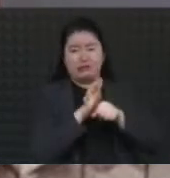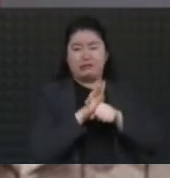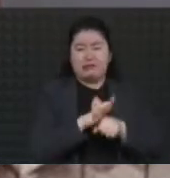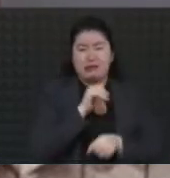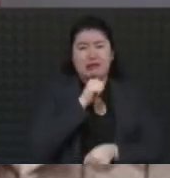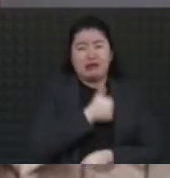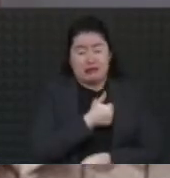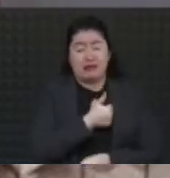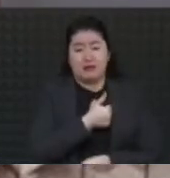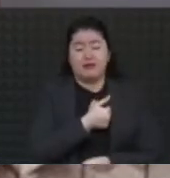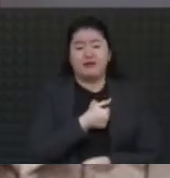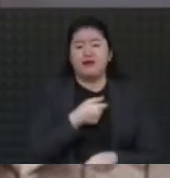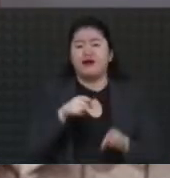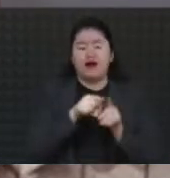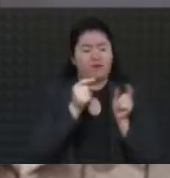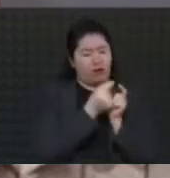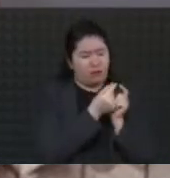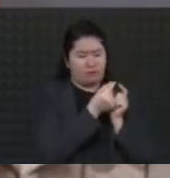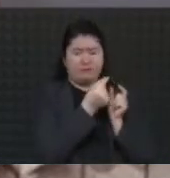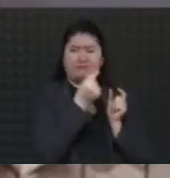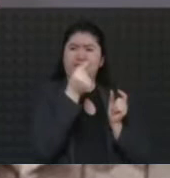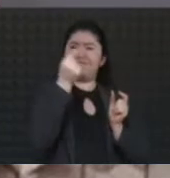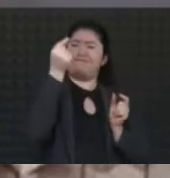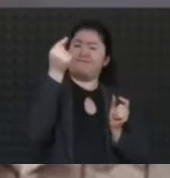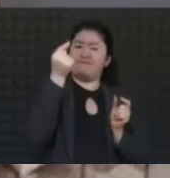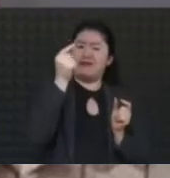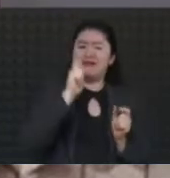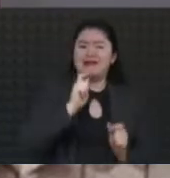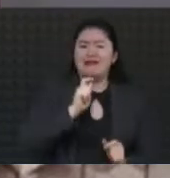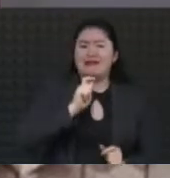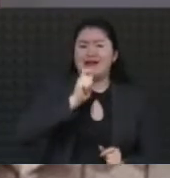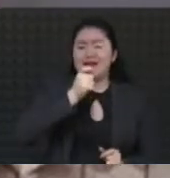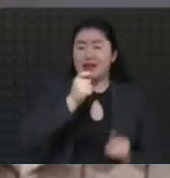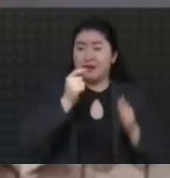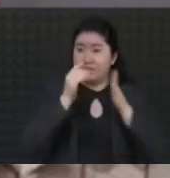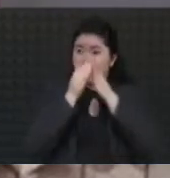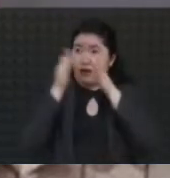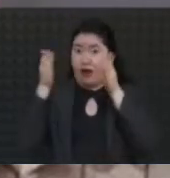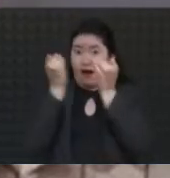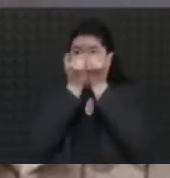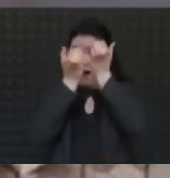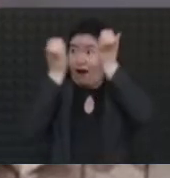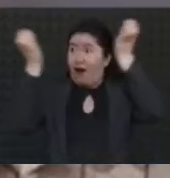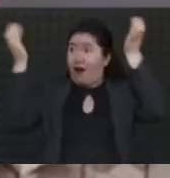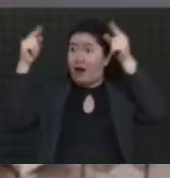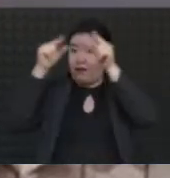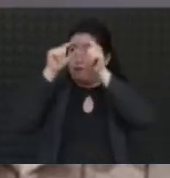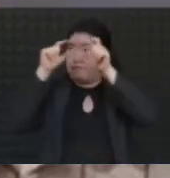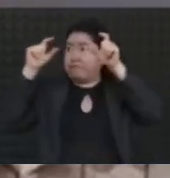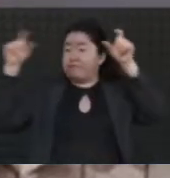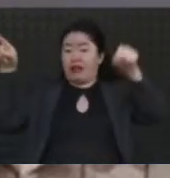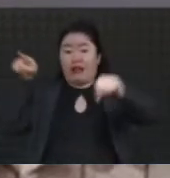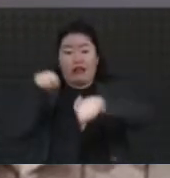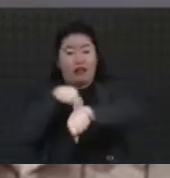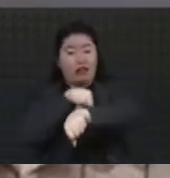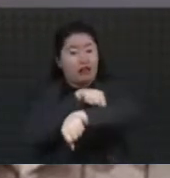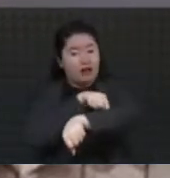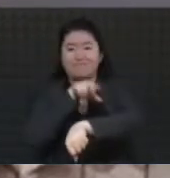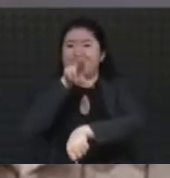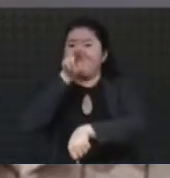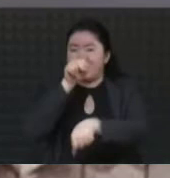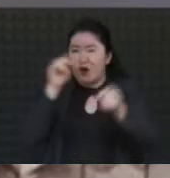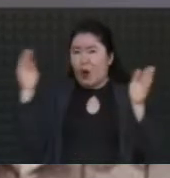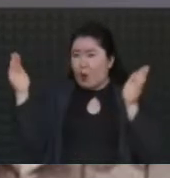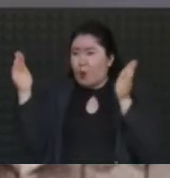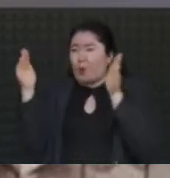¿Qué se logra con este puntal? Disminuir la distancia de la trave. Con esto le damos más